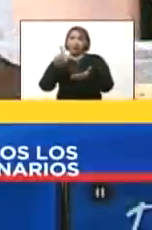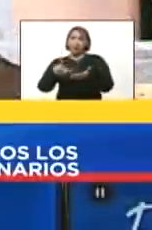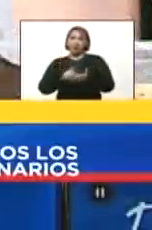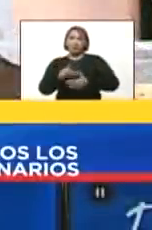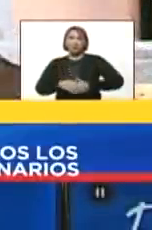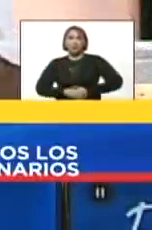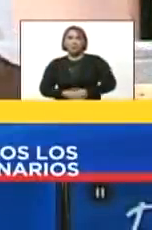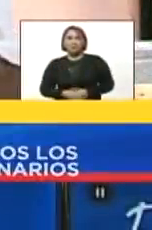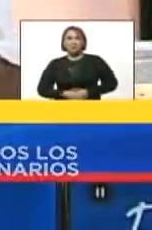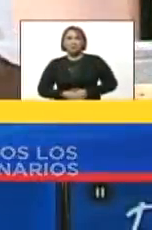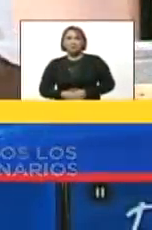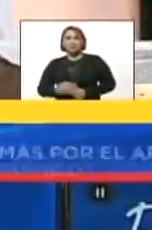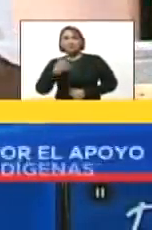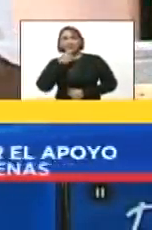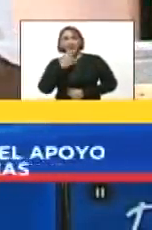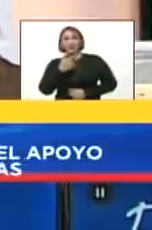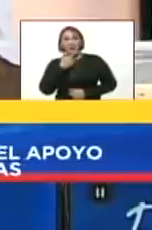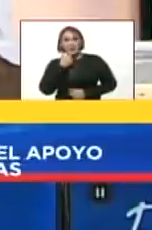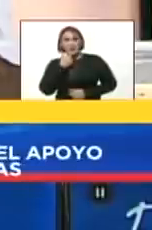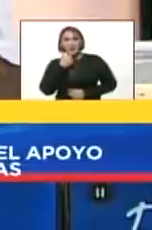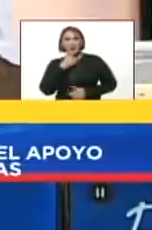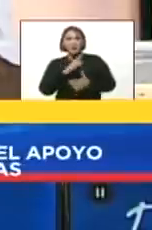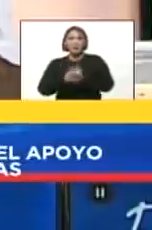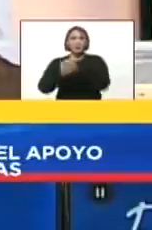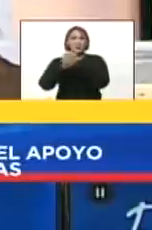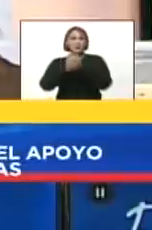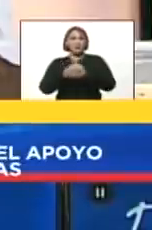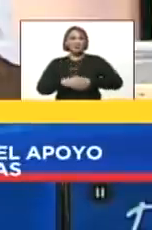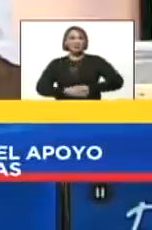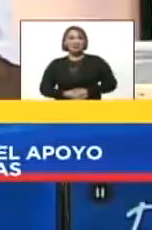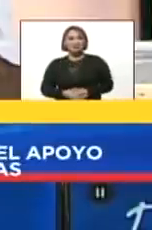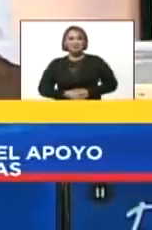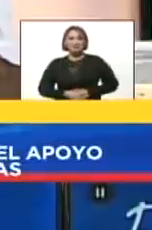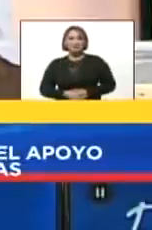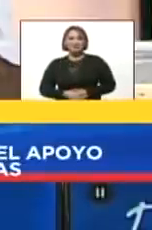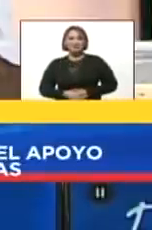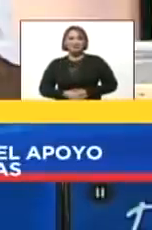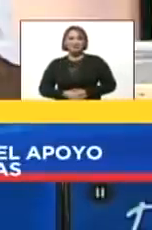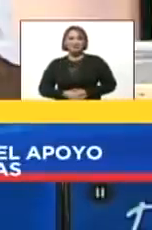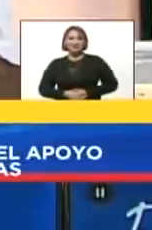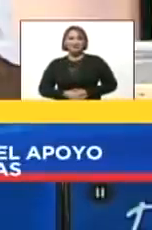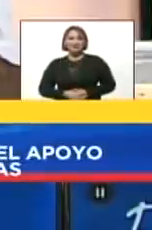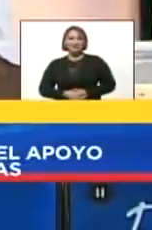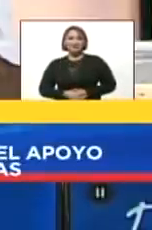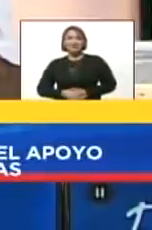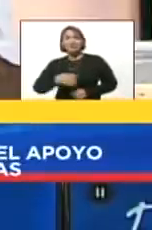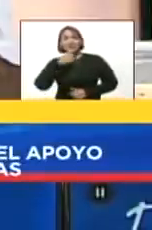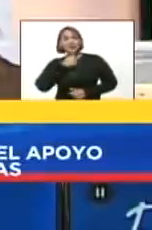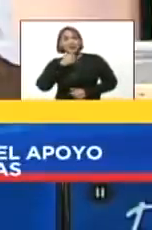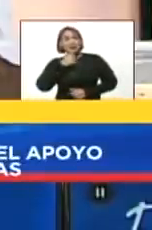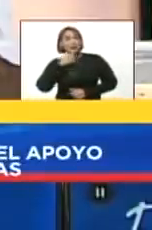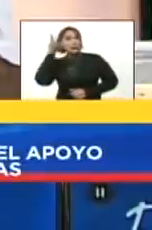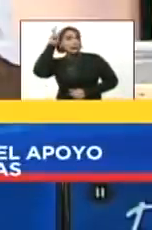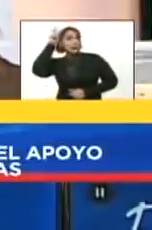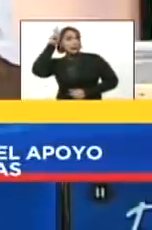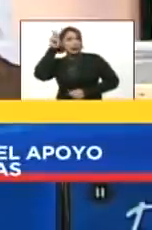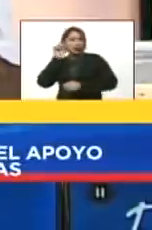hermoso. Muy hermosa, compañeros. Compañeras. La resistencia